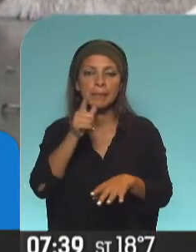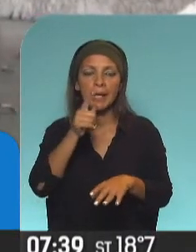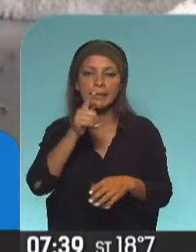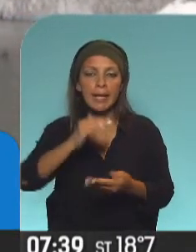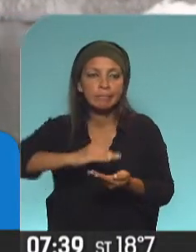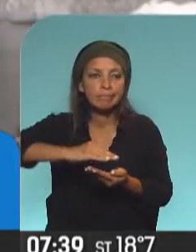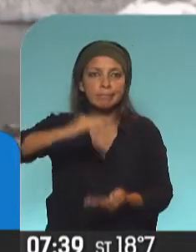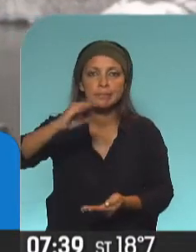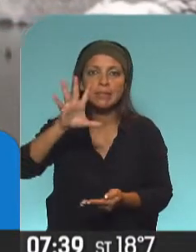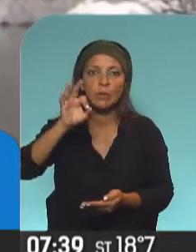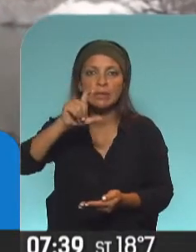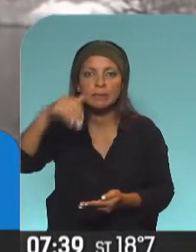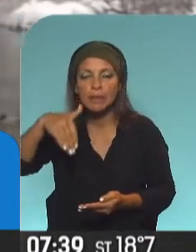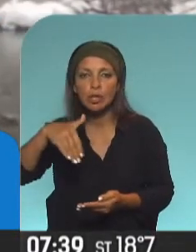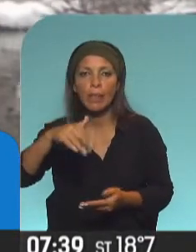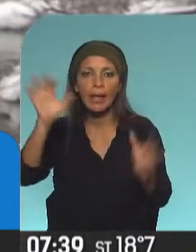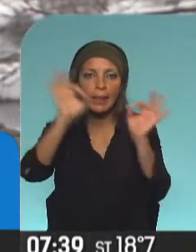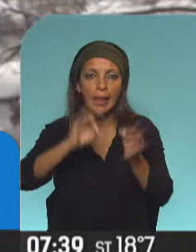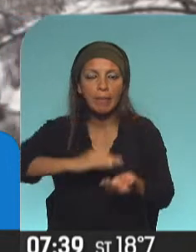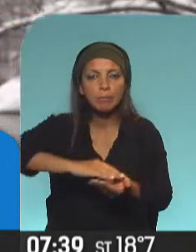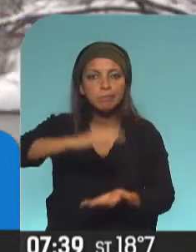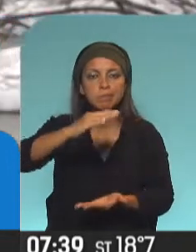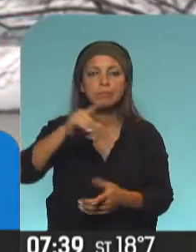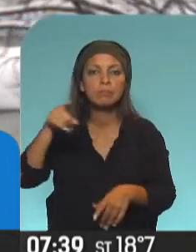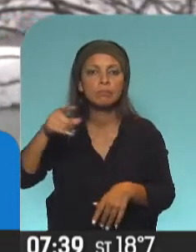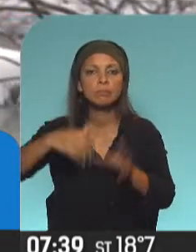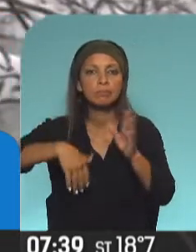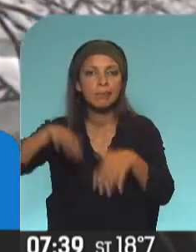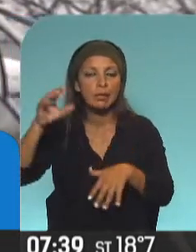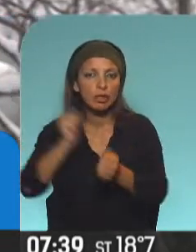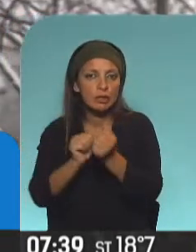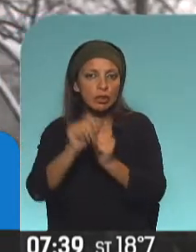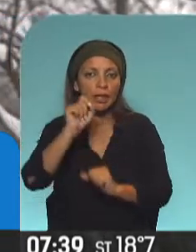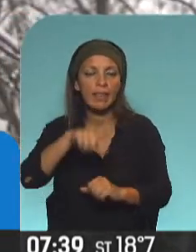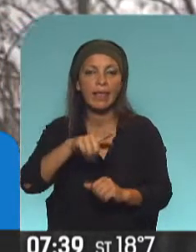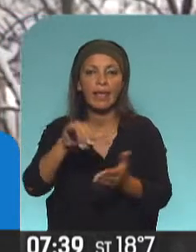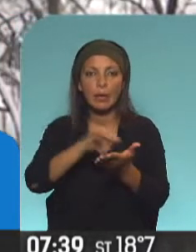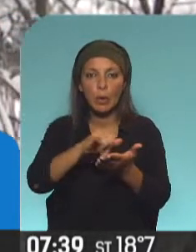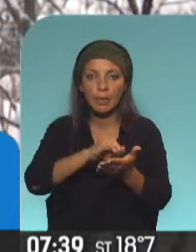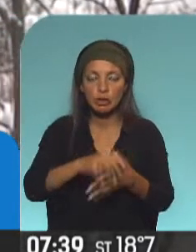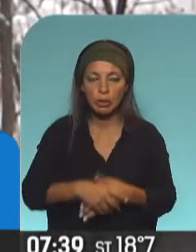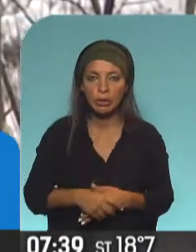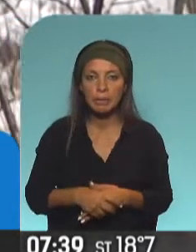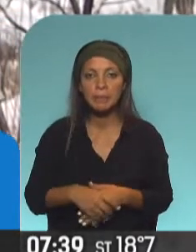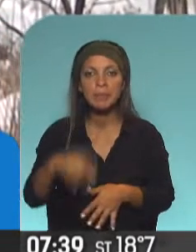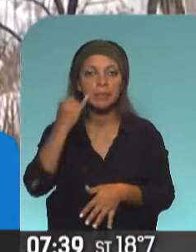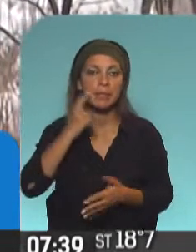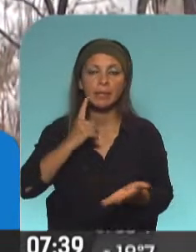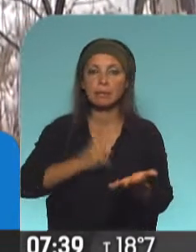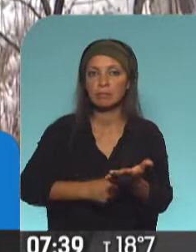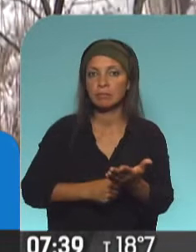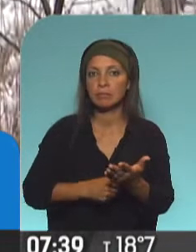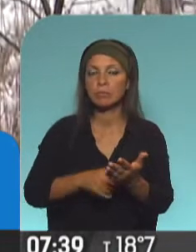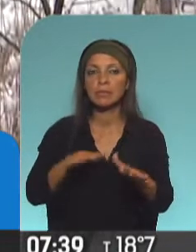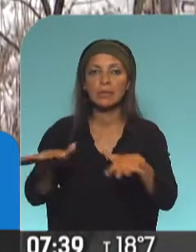de nieve en Nueva York, lo que sería una de las mayores acumulaciones en la historia de la Gran Manzana, que ya ha decretado, atención con esto, el